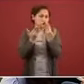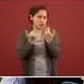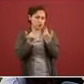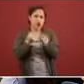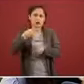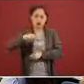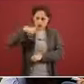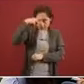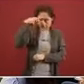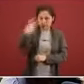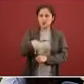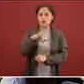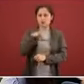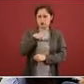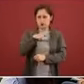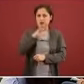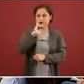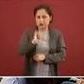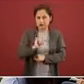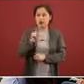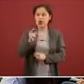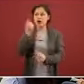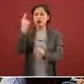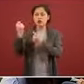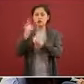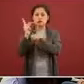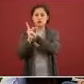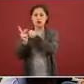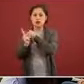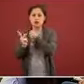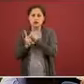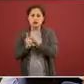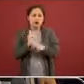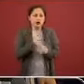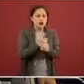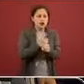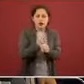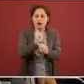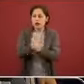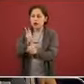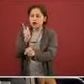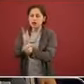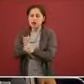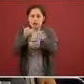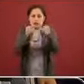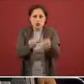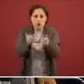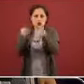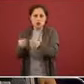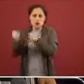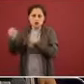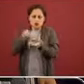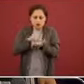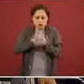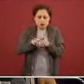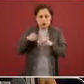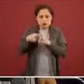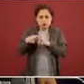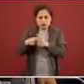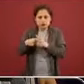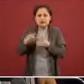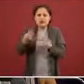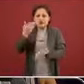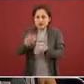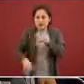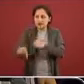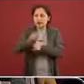una impresión reducida de un fenómeno que todos sabemos existe, y es los casos no detectados.